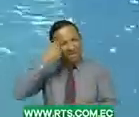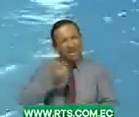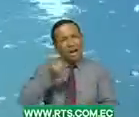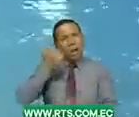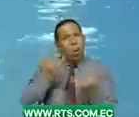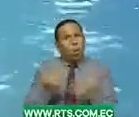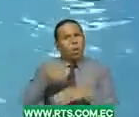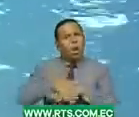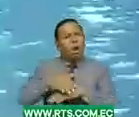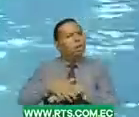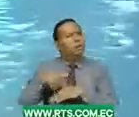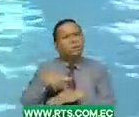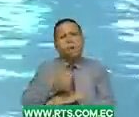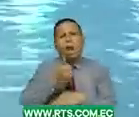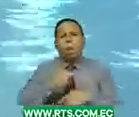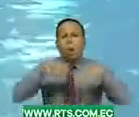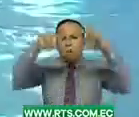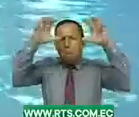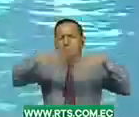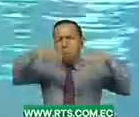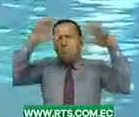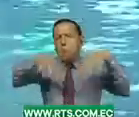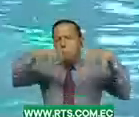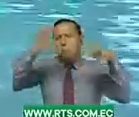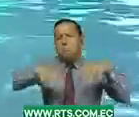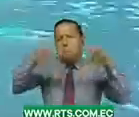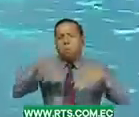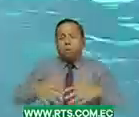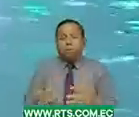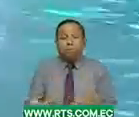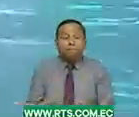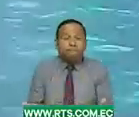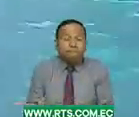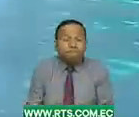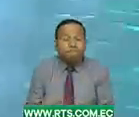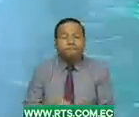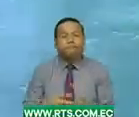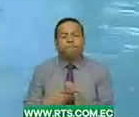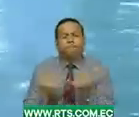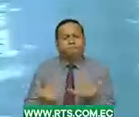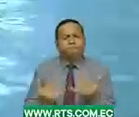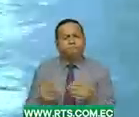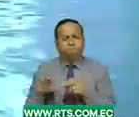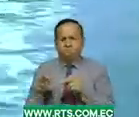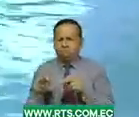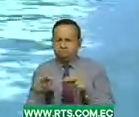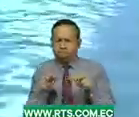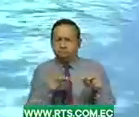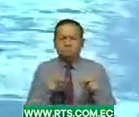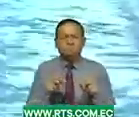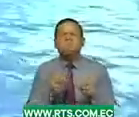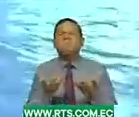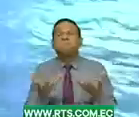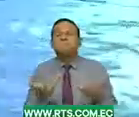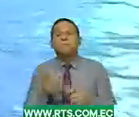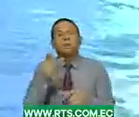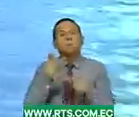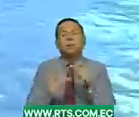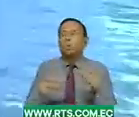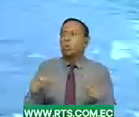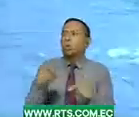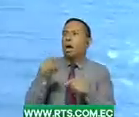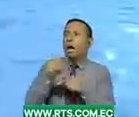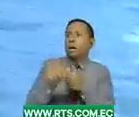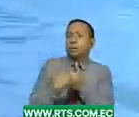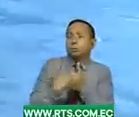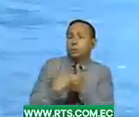también se presentaron más lluvias, y por lo general eso es lo que estamos viendo. En estos momentos también vemos a personas que habitan en este